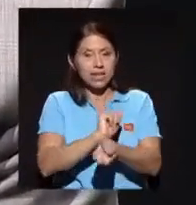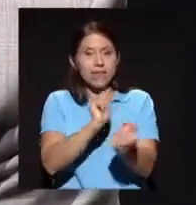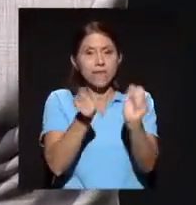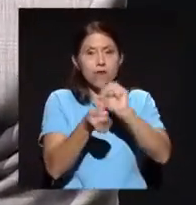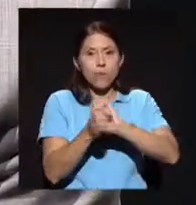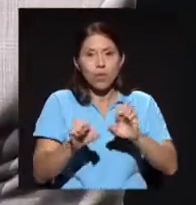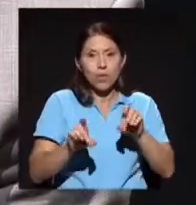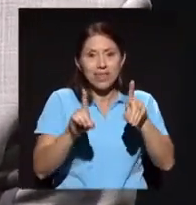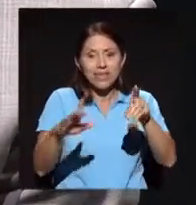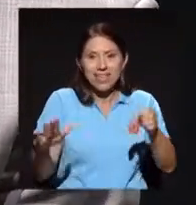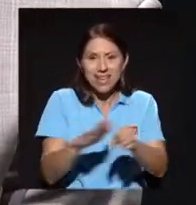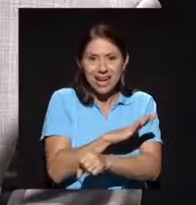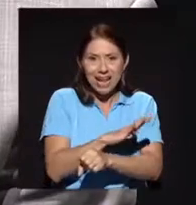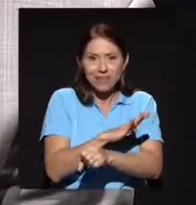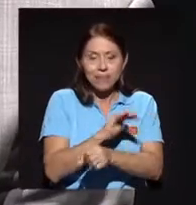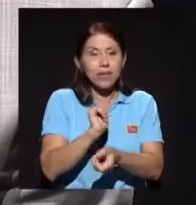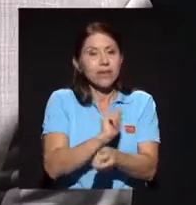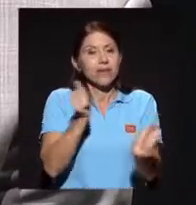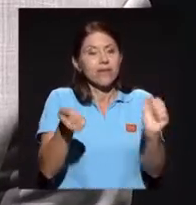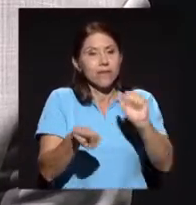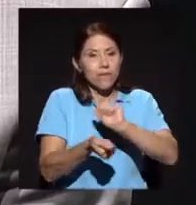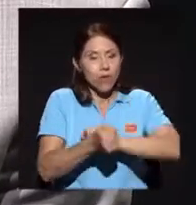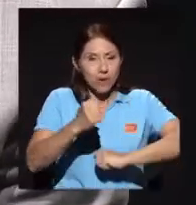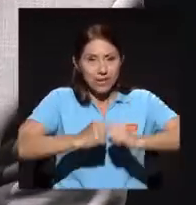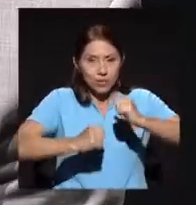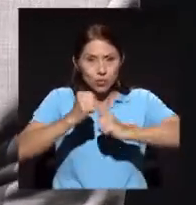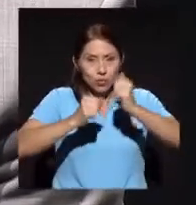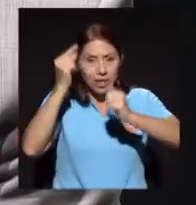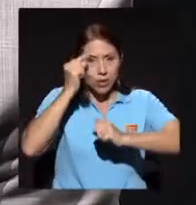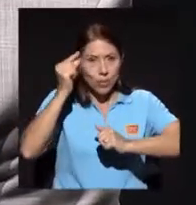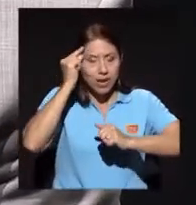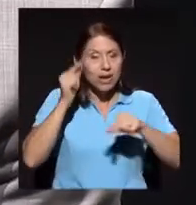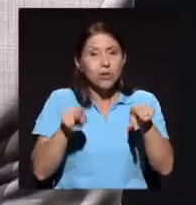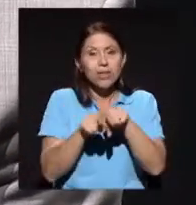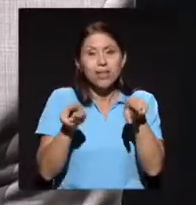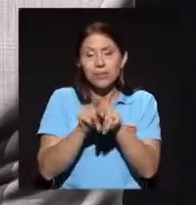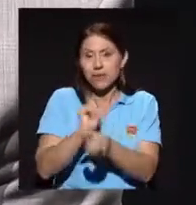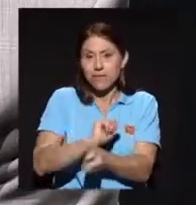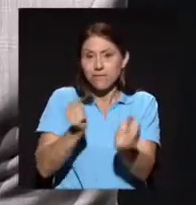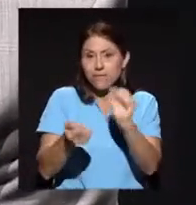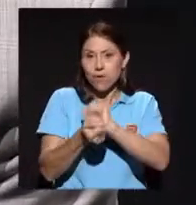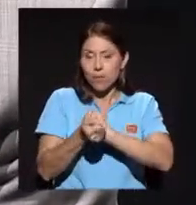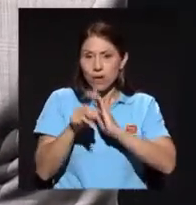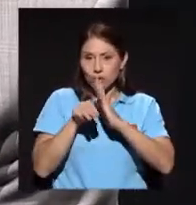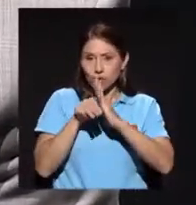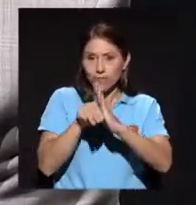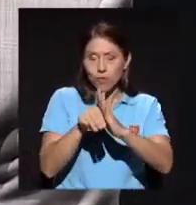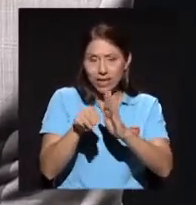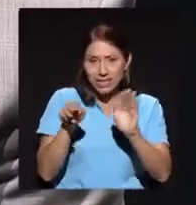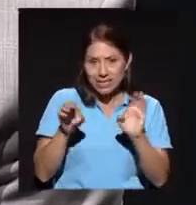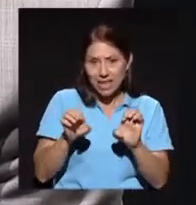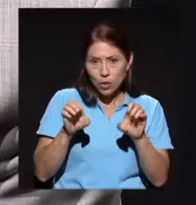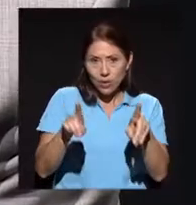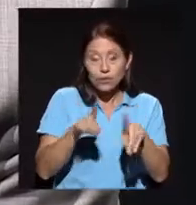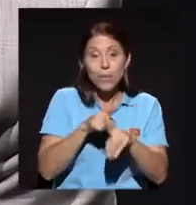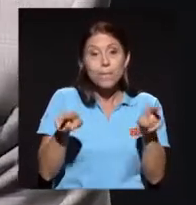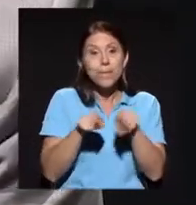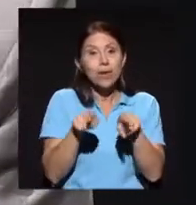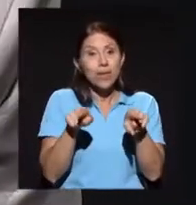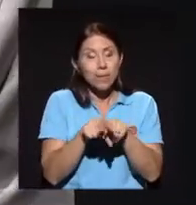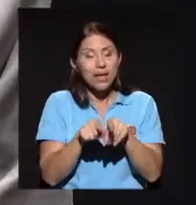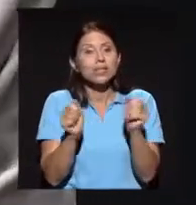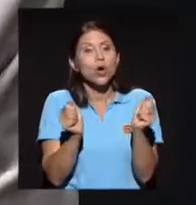integral con reforma tanto en la estructura de gobierno como en los enfoques de educación pero además